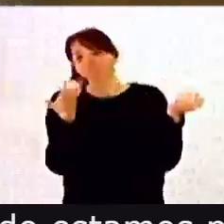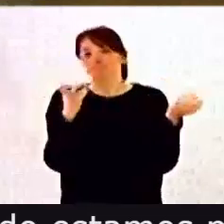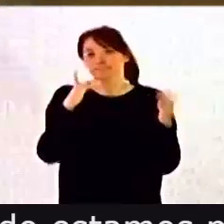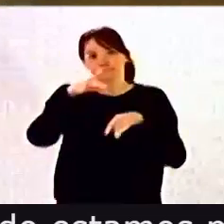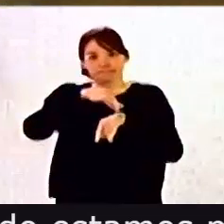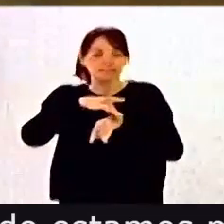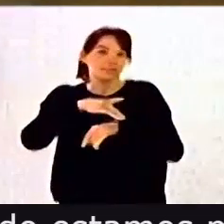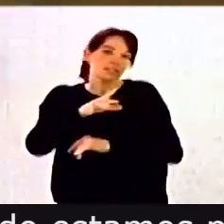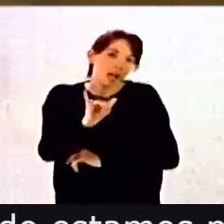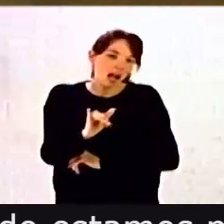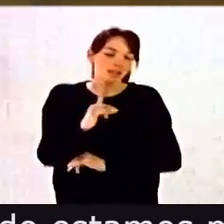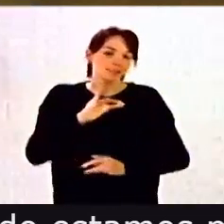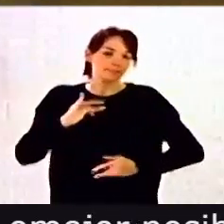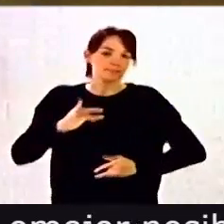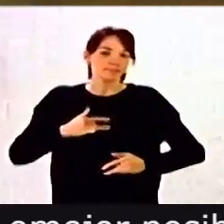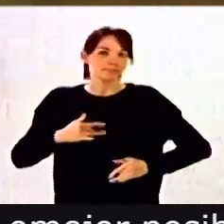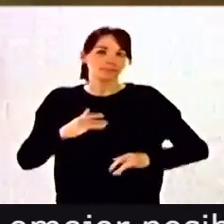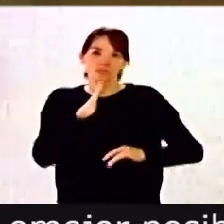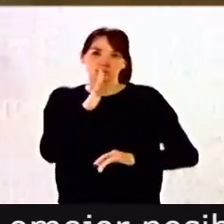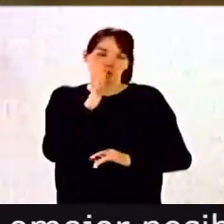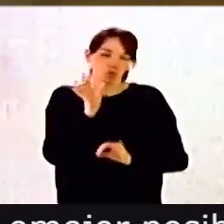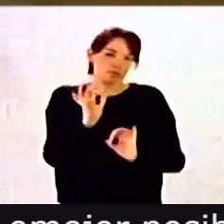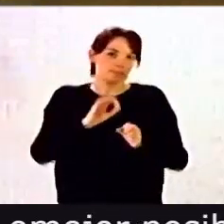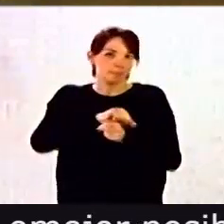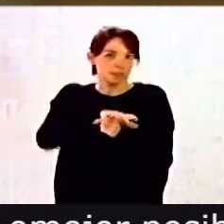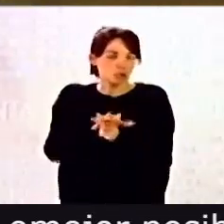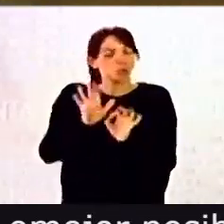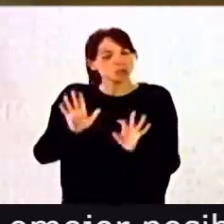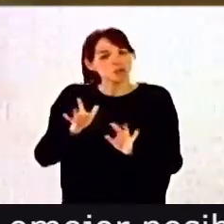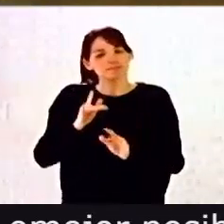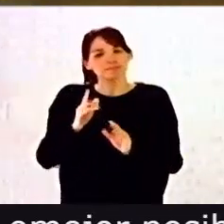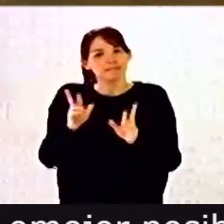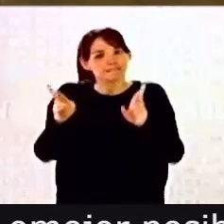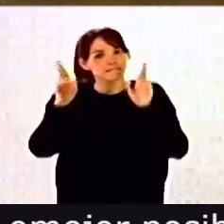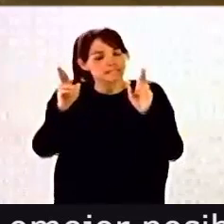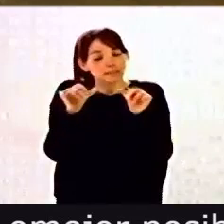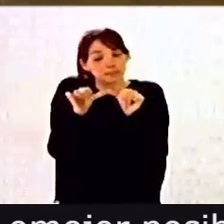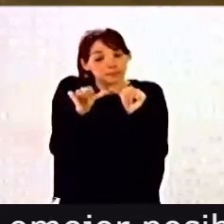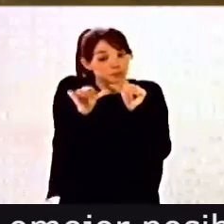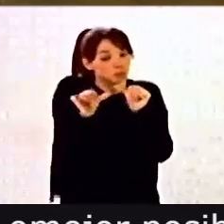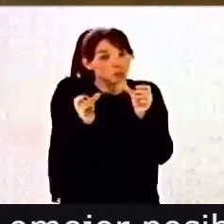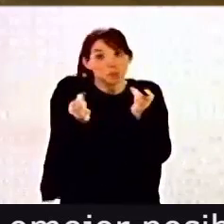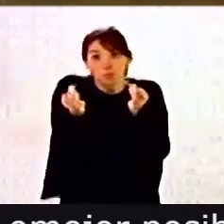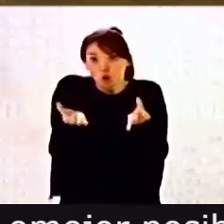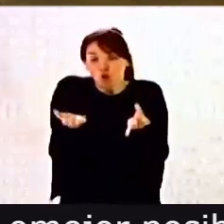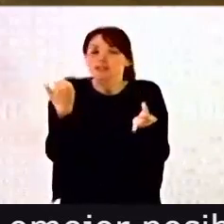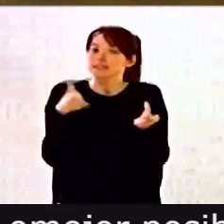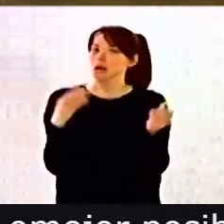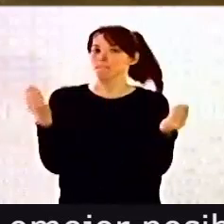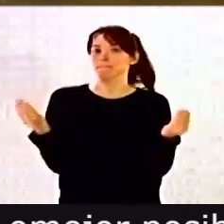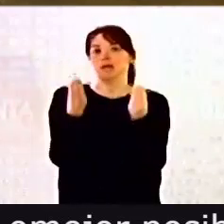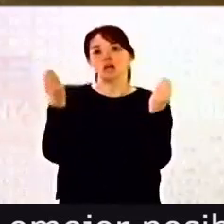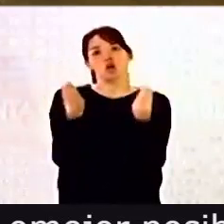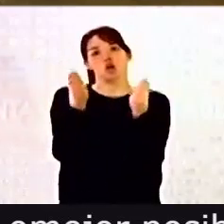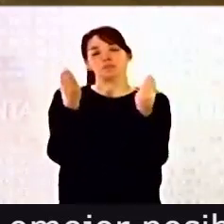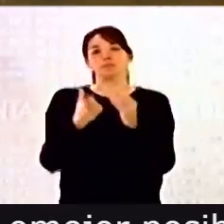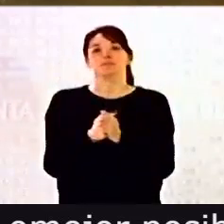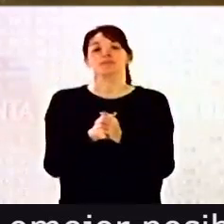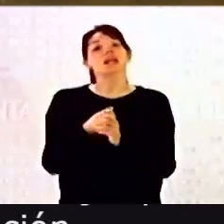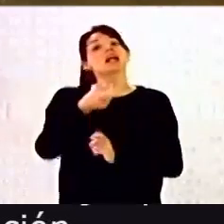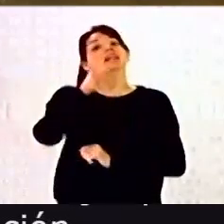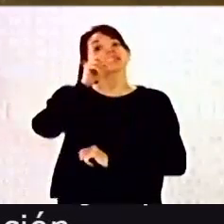que es la convalecencia por este tipo de cuestiones, y les deseo una pronta recuperación. Y luego agradecer y reconocer